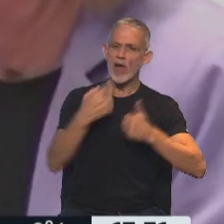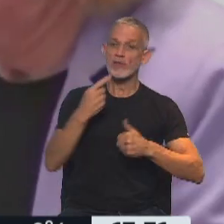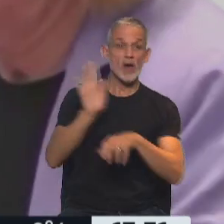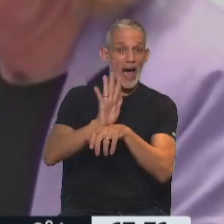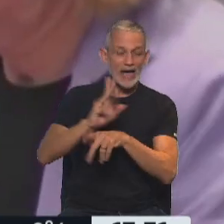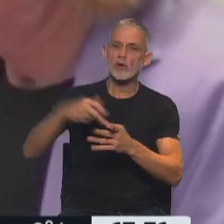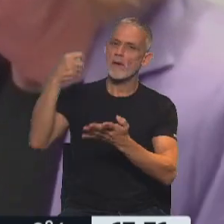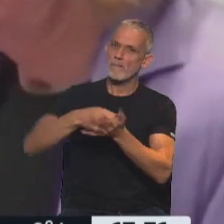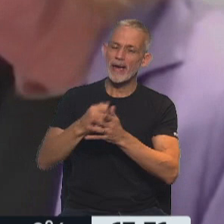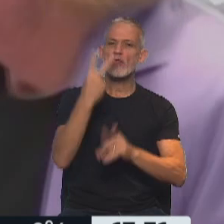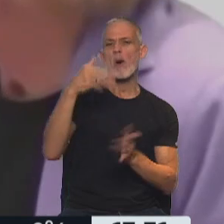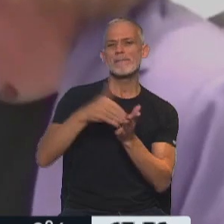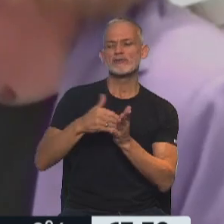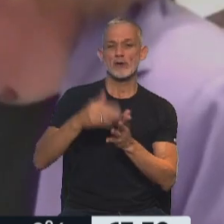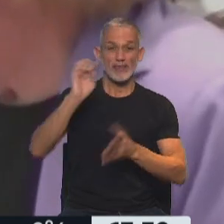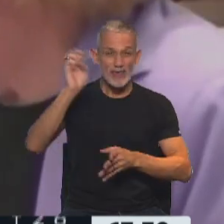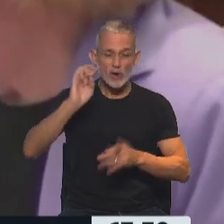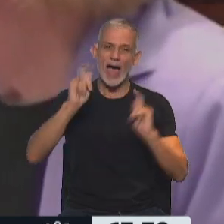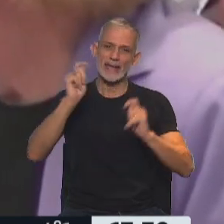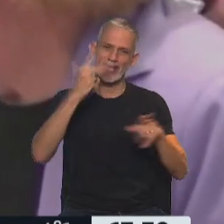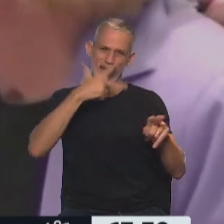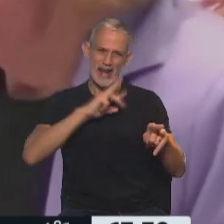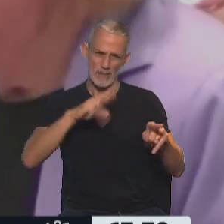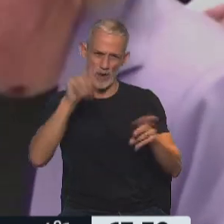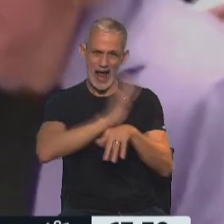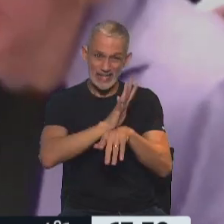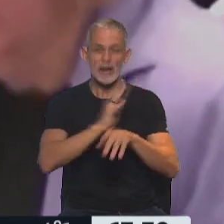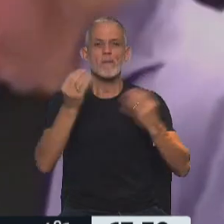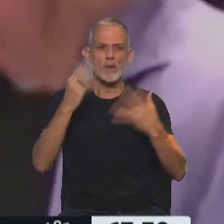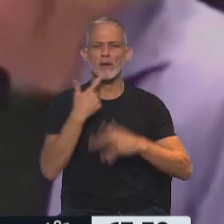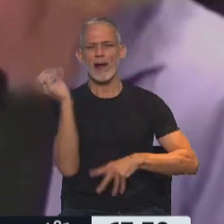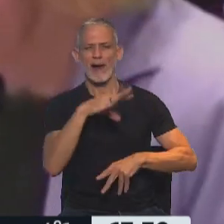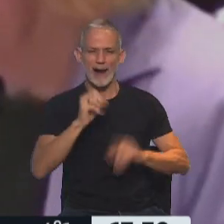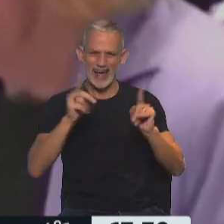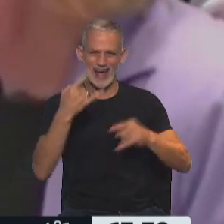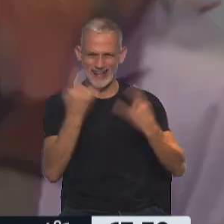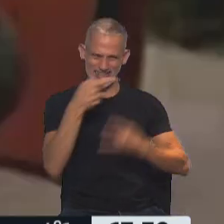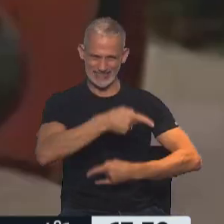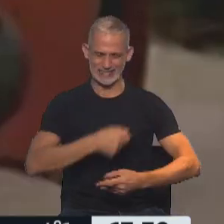deberá pagarle 2 millones de dólares a Heard, también por difamación.